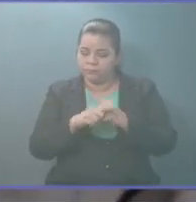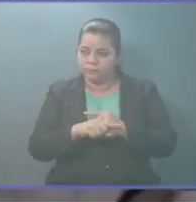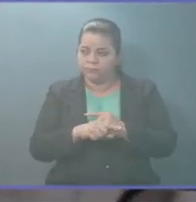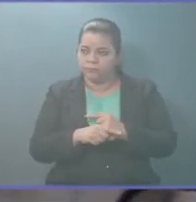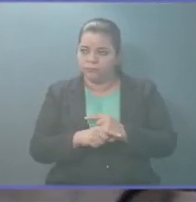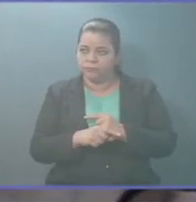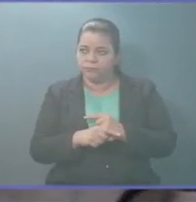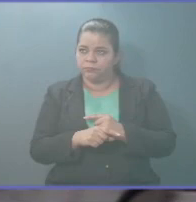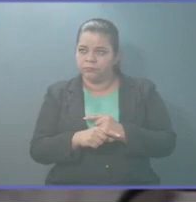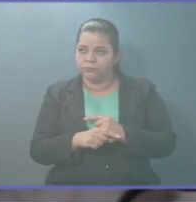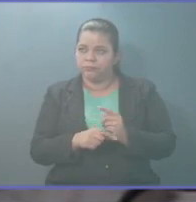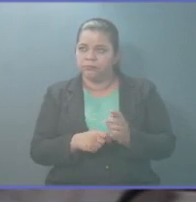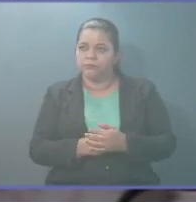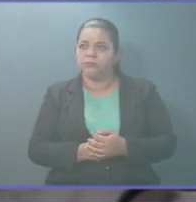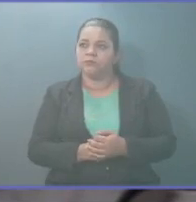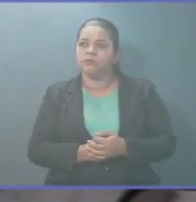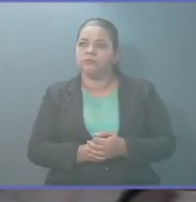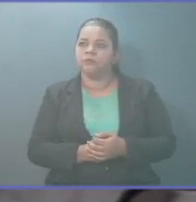estamos hablando de una